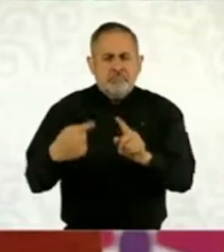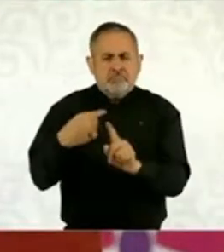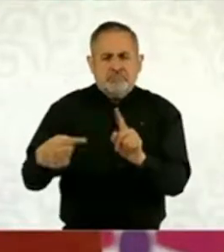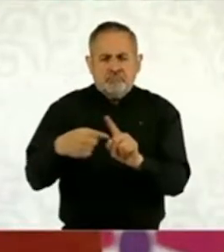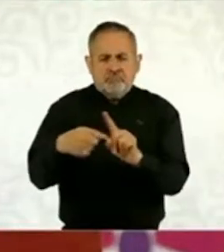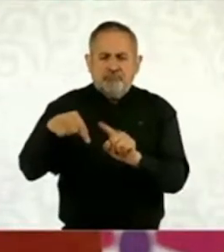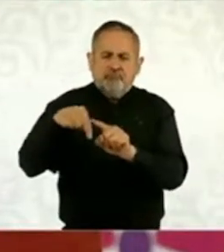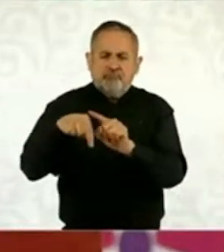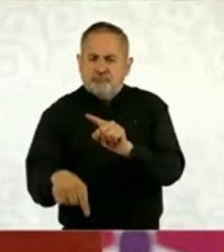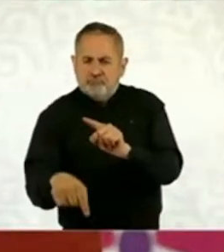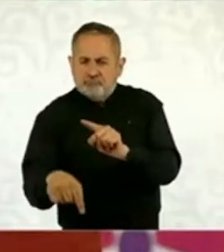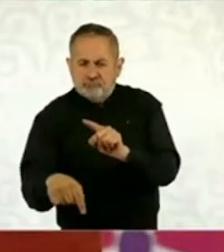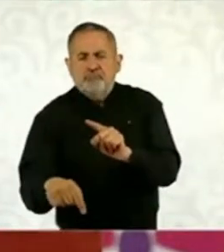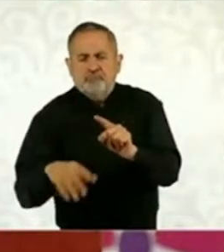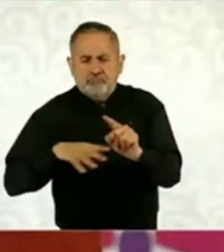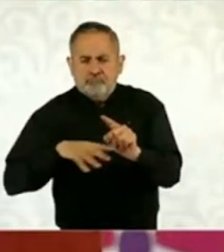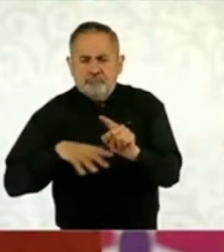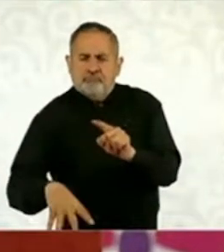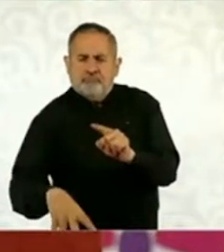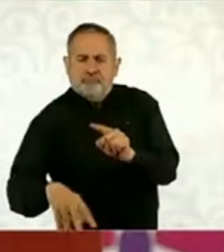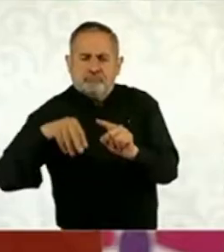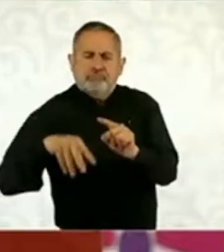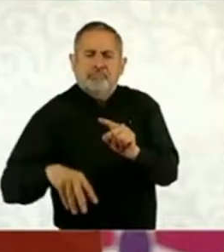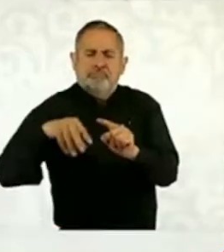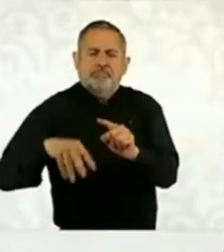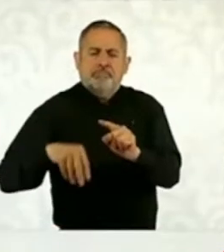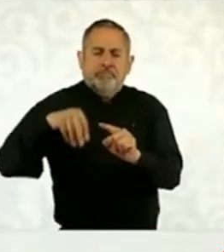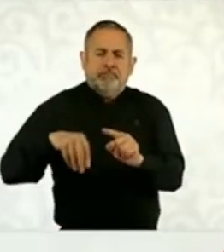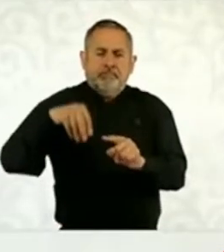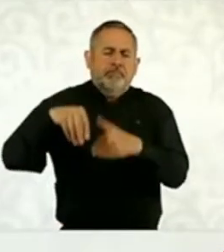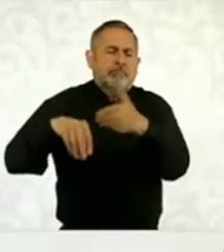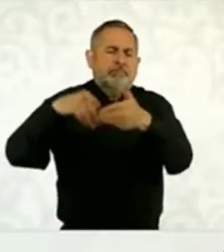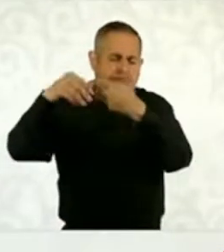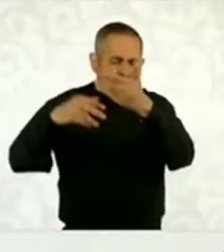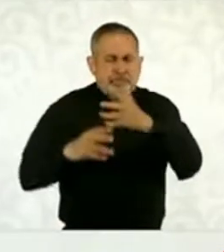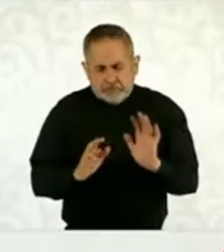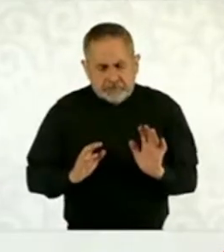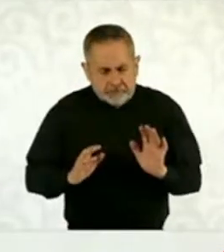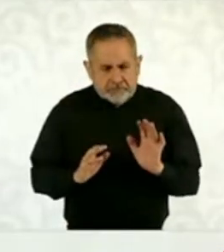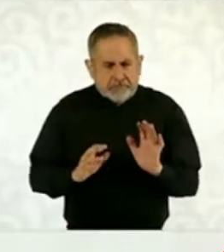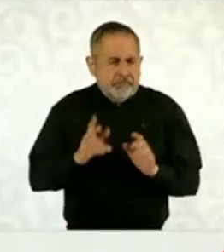estamos hablando de cientos, cada vez hasta miles.